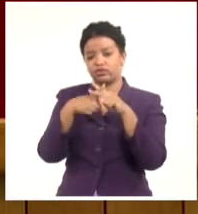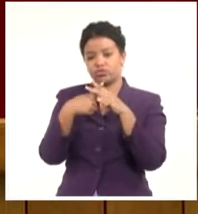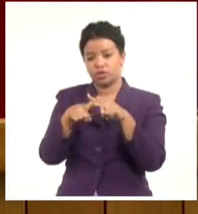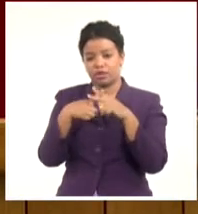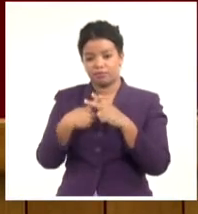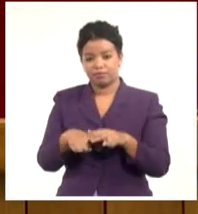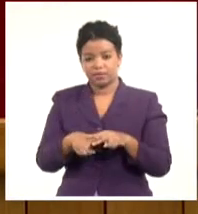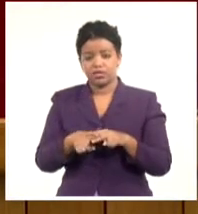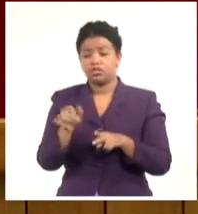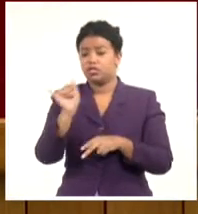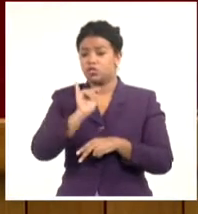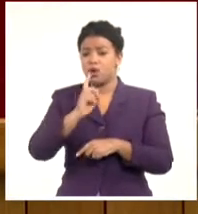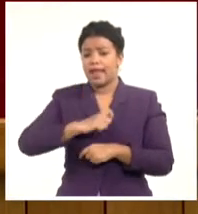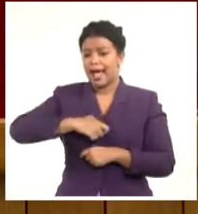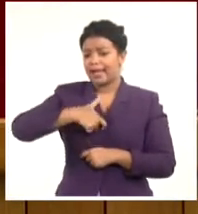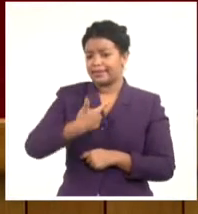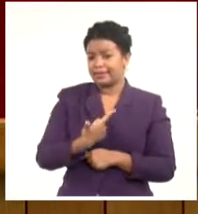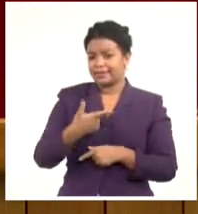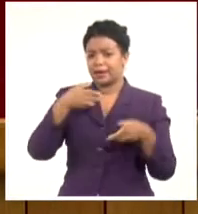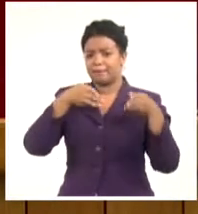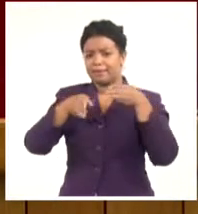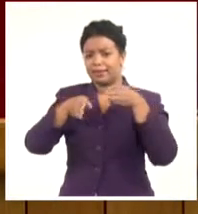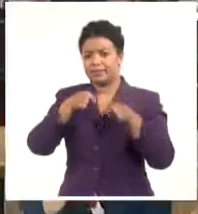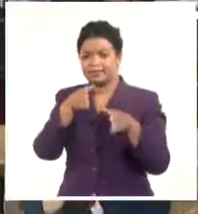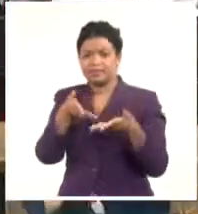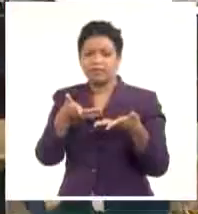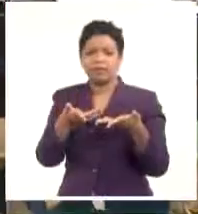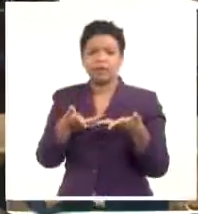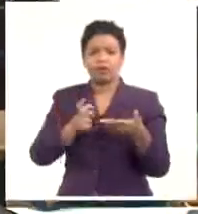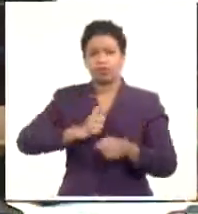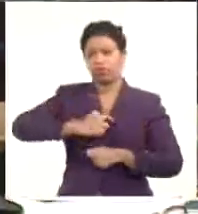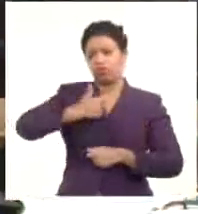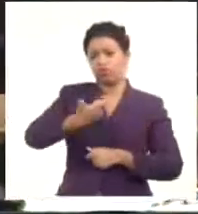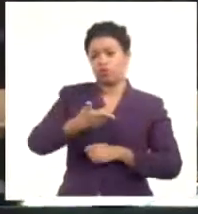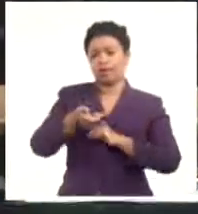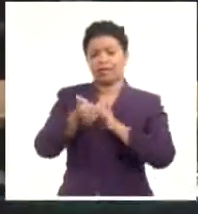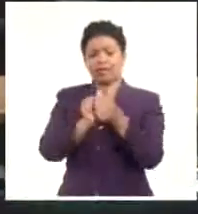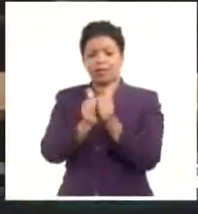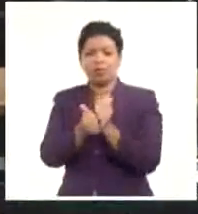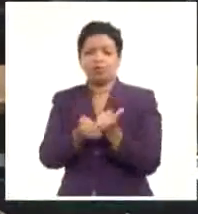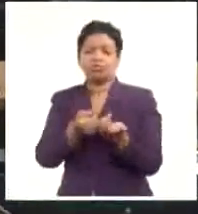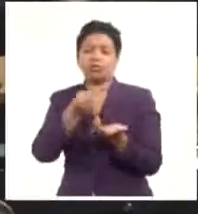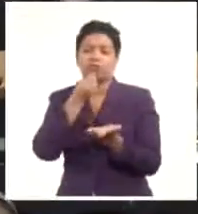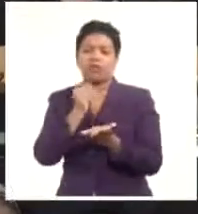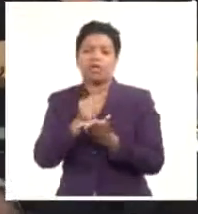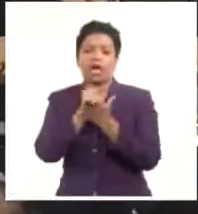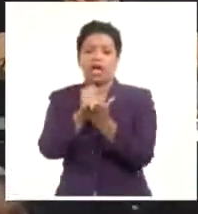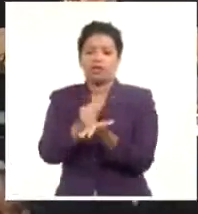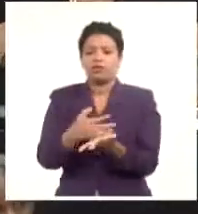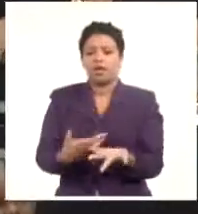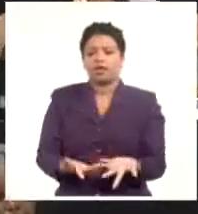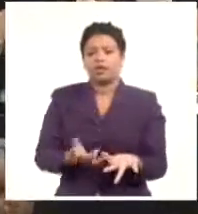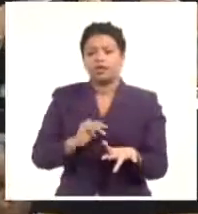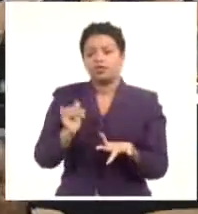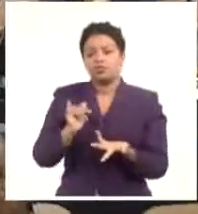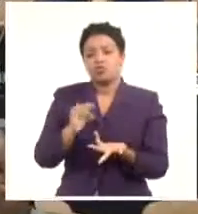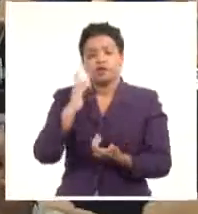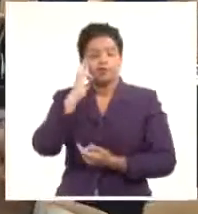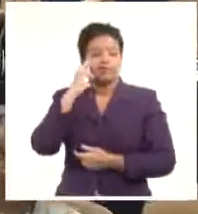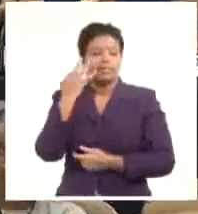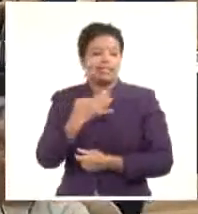movimiento de artistas aficionados, generando un movimiento cultural que contribuya a la salvaguarda de nuestros valores